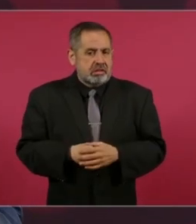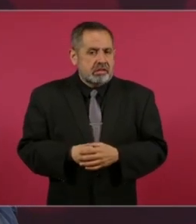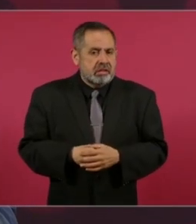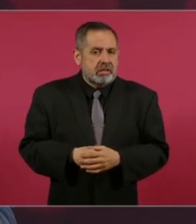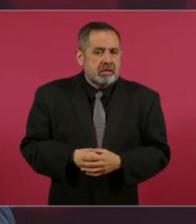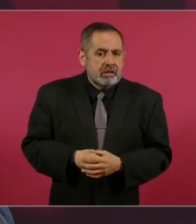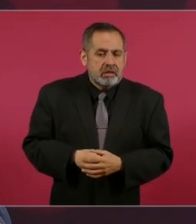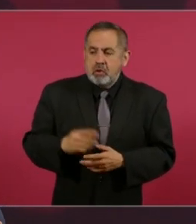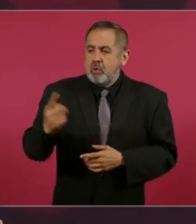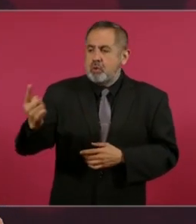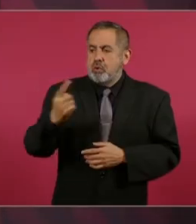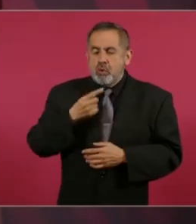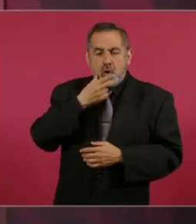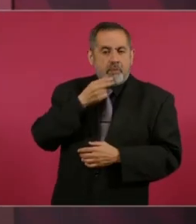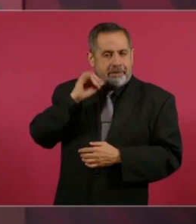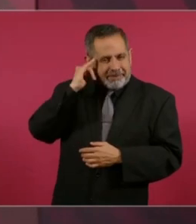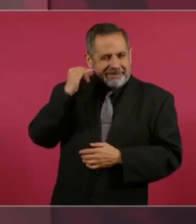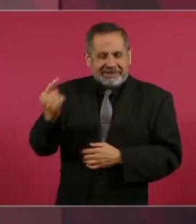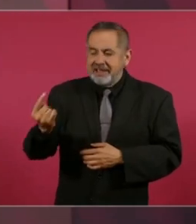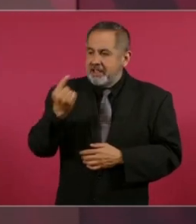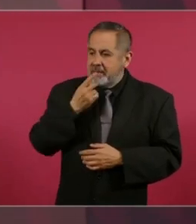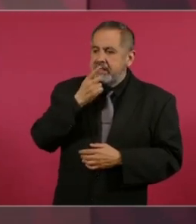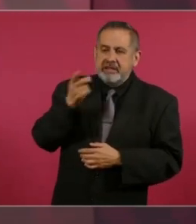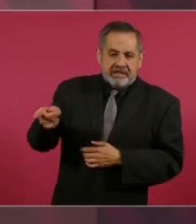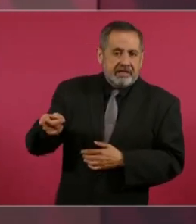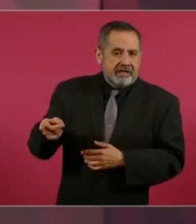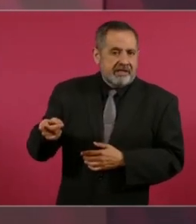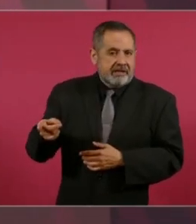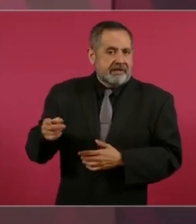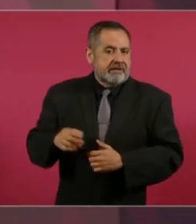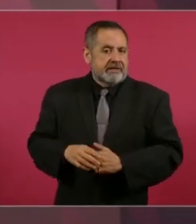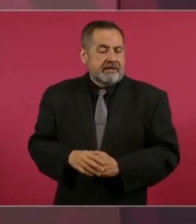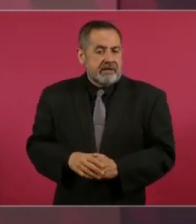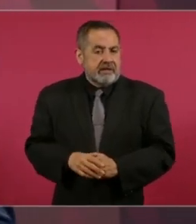un campesino de Michoacán después,